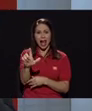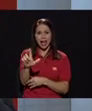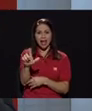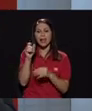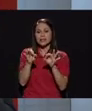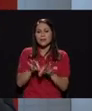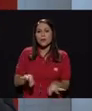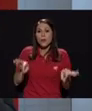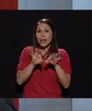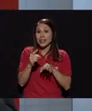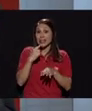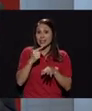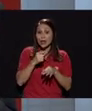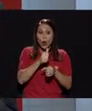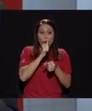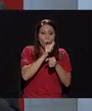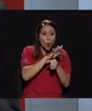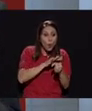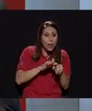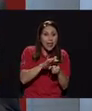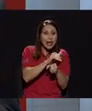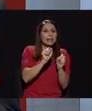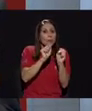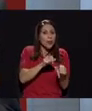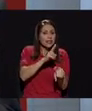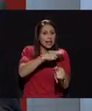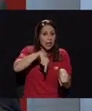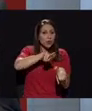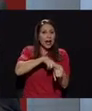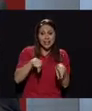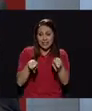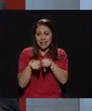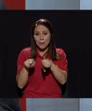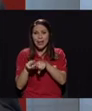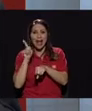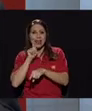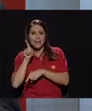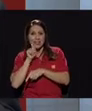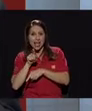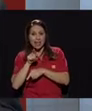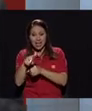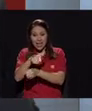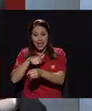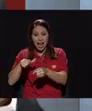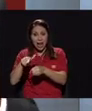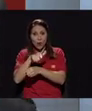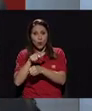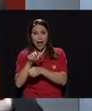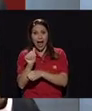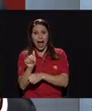los humedales pueden ser naturales como también pueden ser artificiales. Y la laguna de Arenal, bueno, si bien es cierto había una